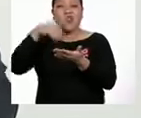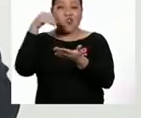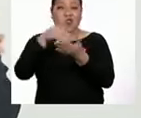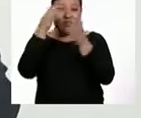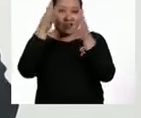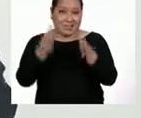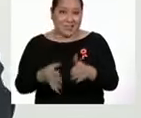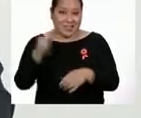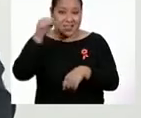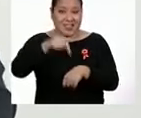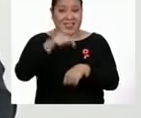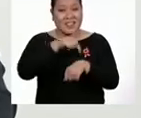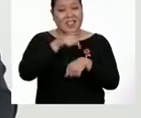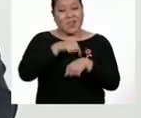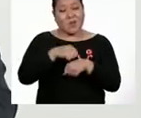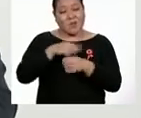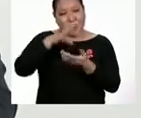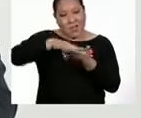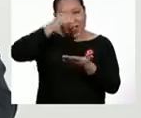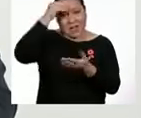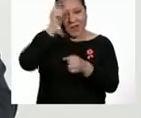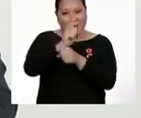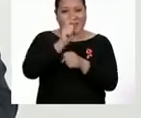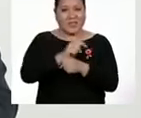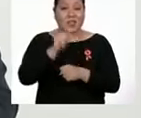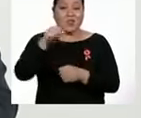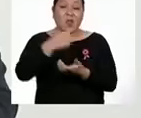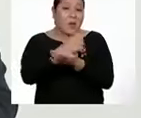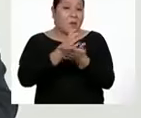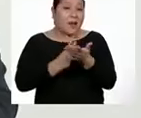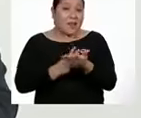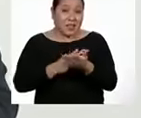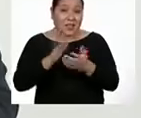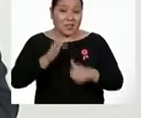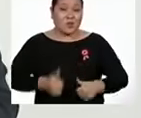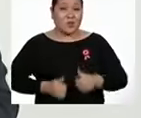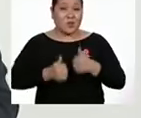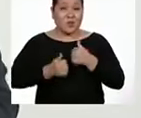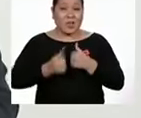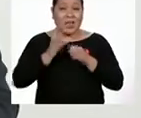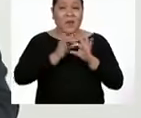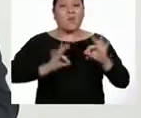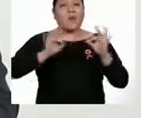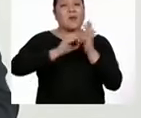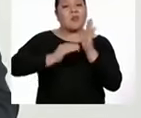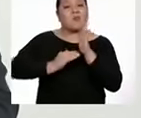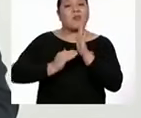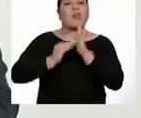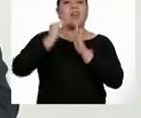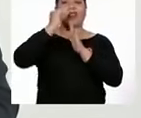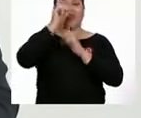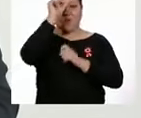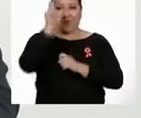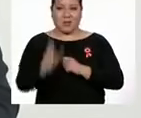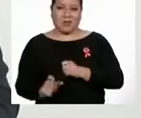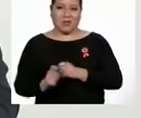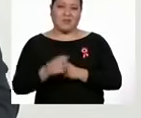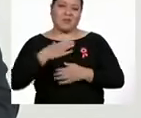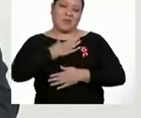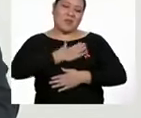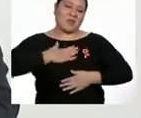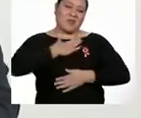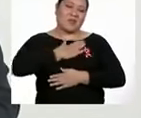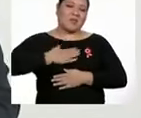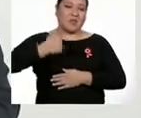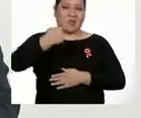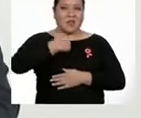estudiantes durante esta etapa de aprendizaje. Una etapa muy importante para crecer como seres humanos. El gusto ha